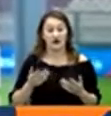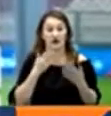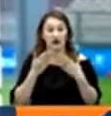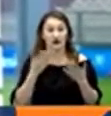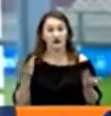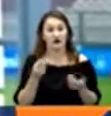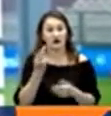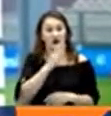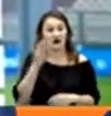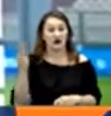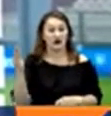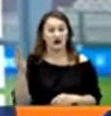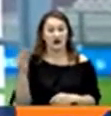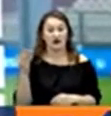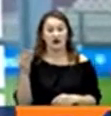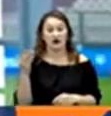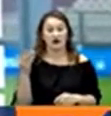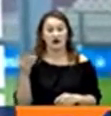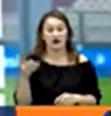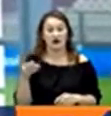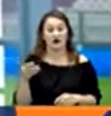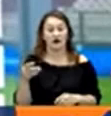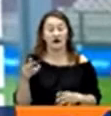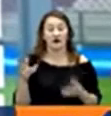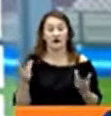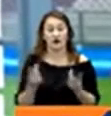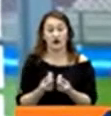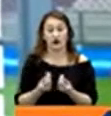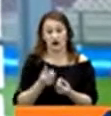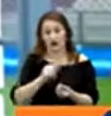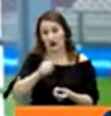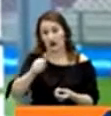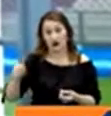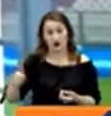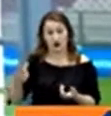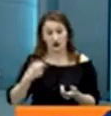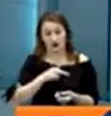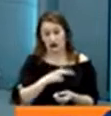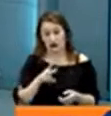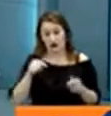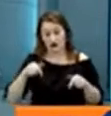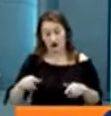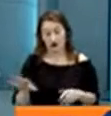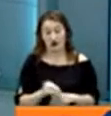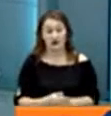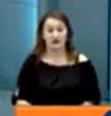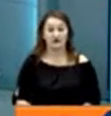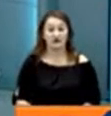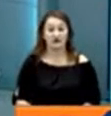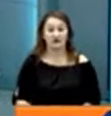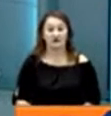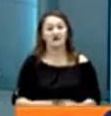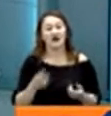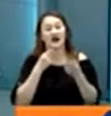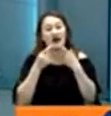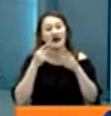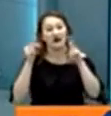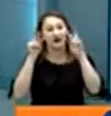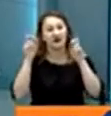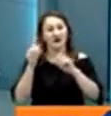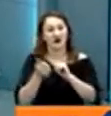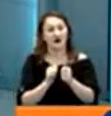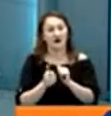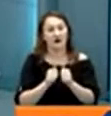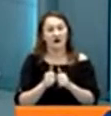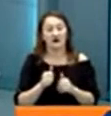Barranquilla. Ahora se van a integrar los otros compañeros y nosotros acá estamos todos enfocados. Cambiemos de deporte. El equipo Caimanes